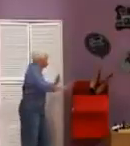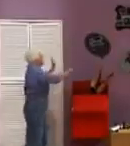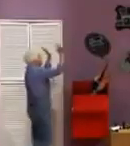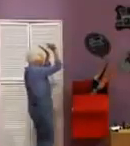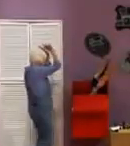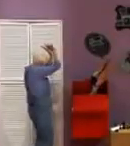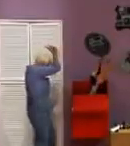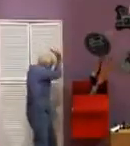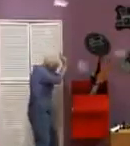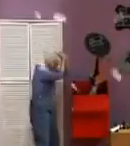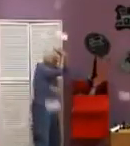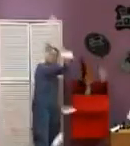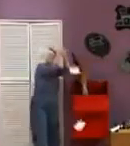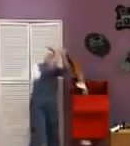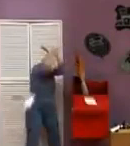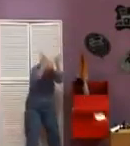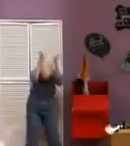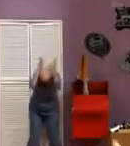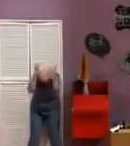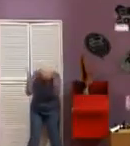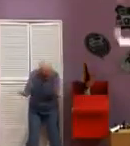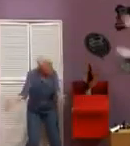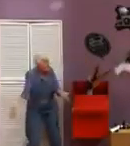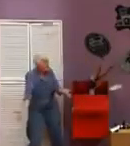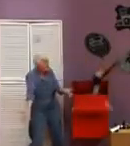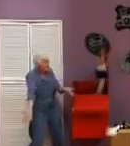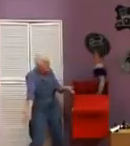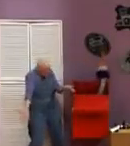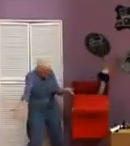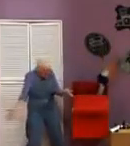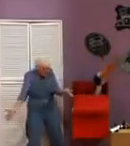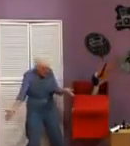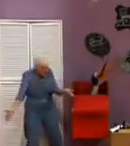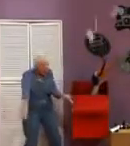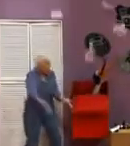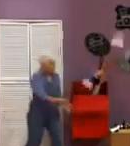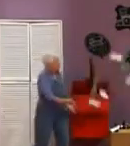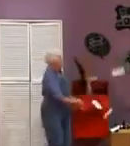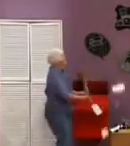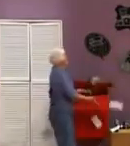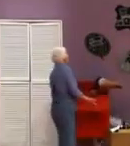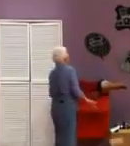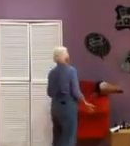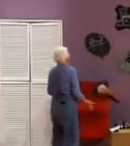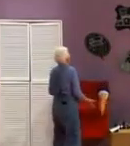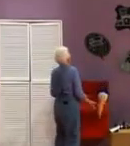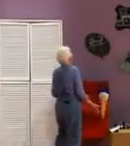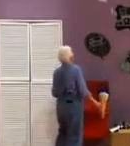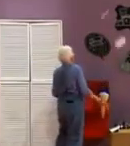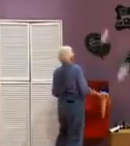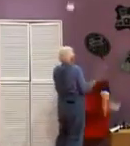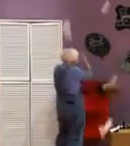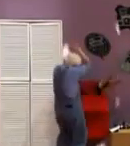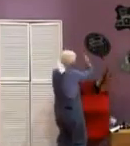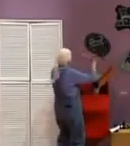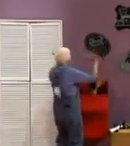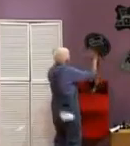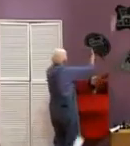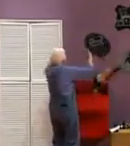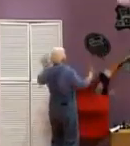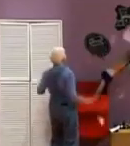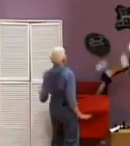¡El correo! ¡Ay! ¡Ahora sí voy a cachar! ¿Por qué este cartero siempre casi tiene que aventar todas las cosas así? ¡Ay, gané! ¡Señor